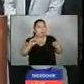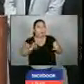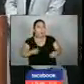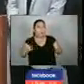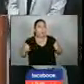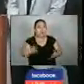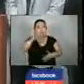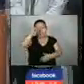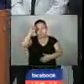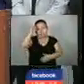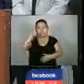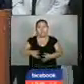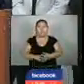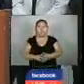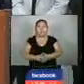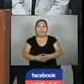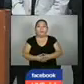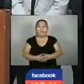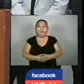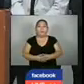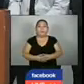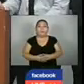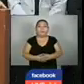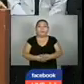sus funciones.